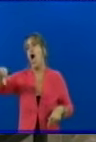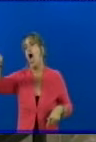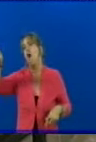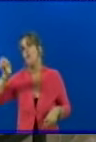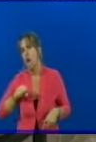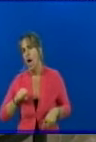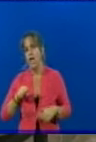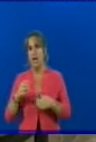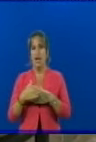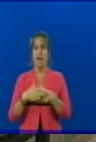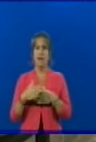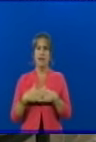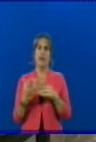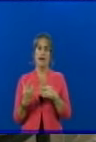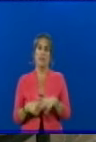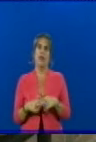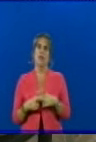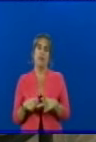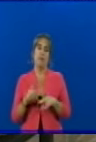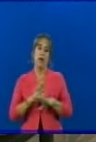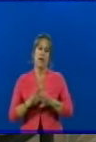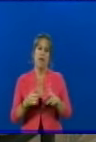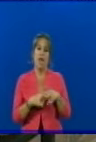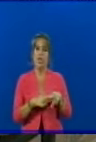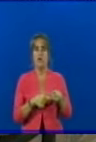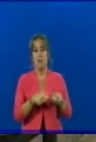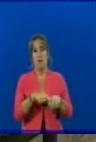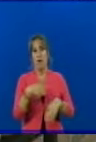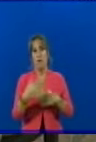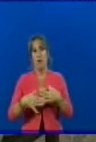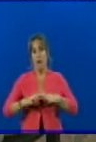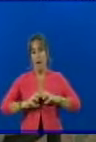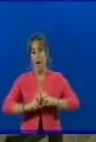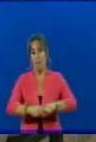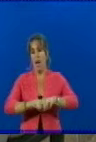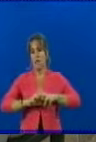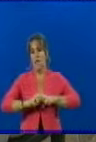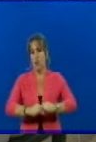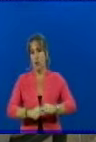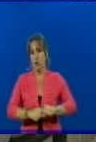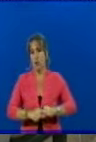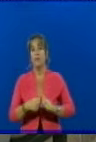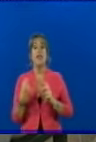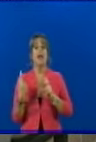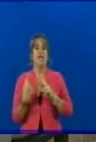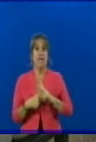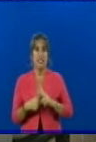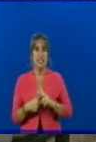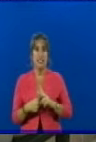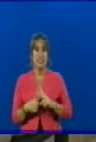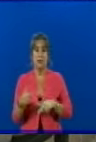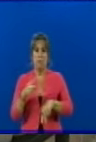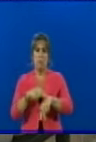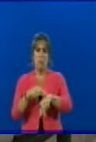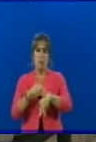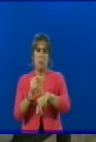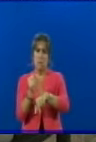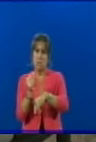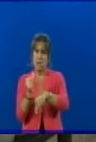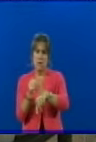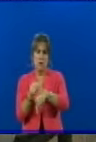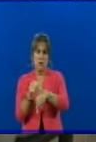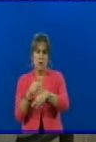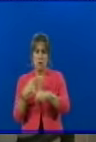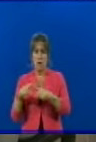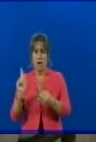empresa, a mantenimiento, para solucionar el problema del pan. Y lo que tiene son atrasos, son minutos de atraso, porque tienen que abrir a las 12 del